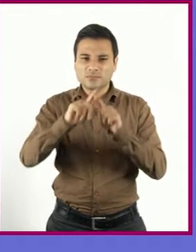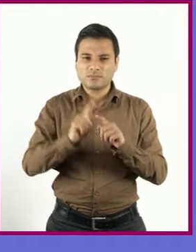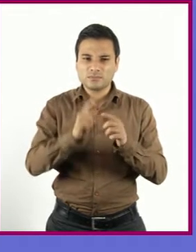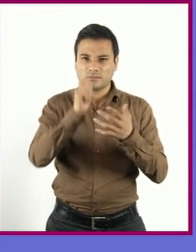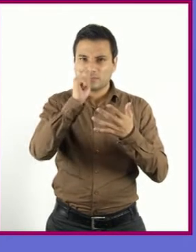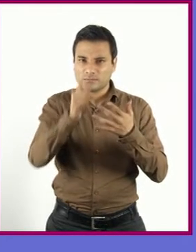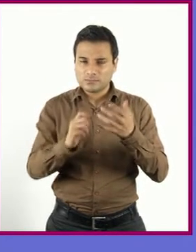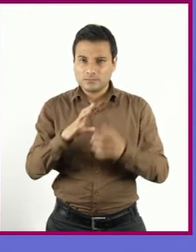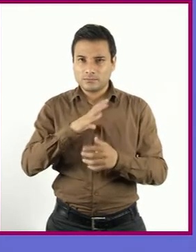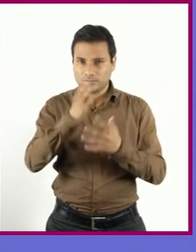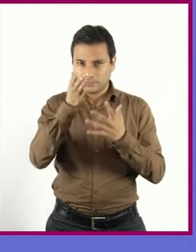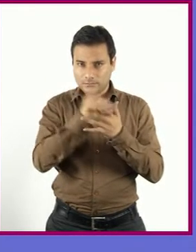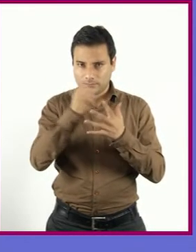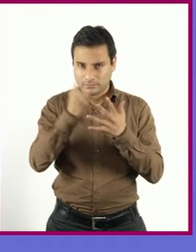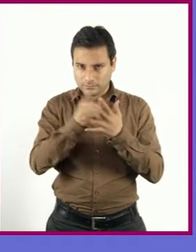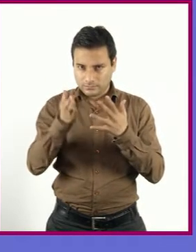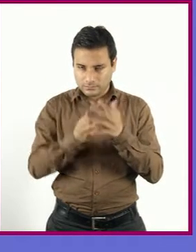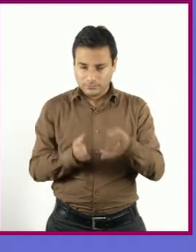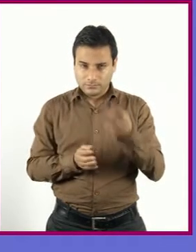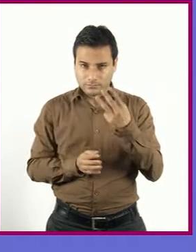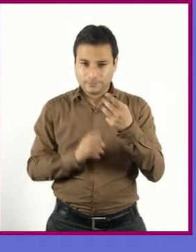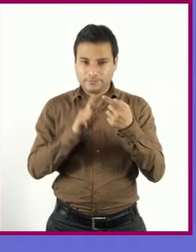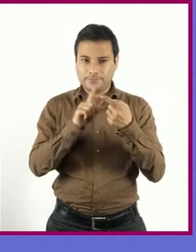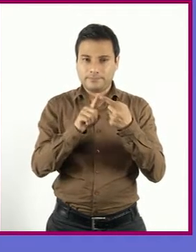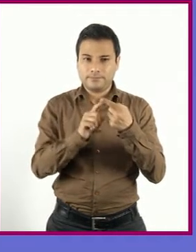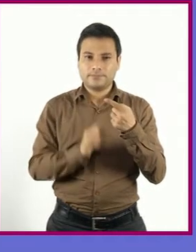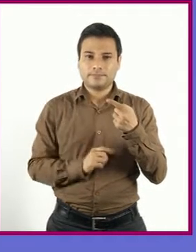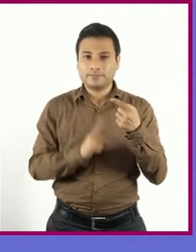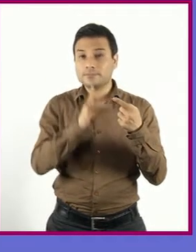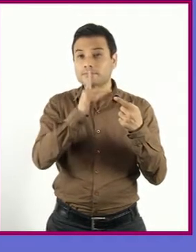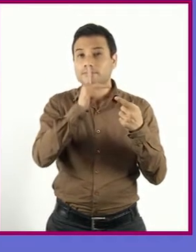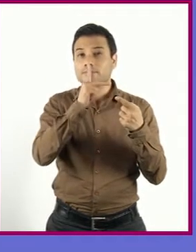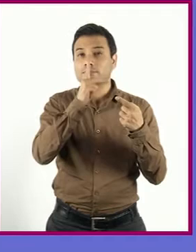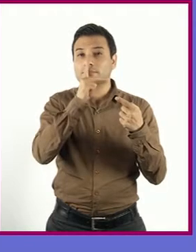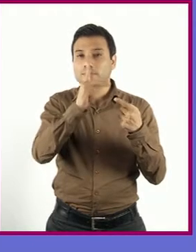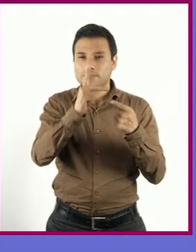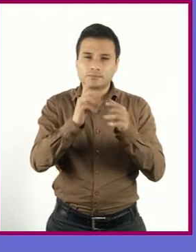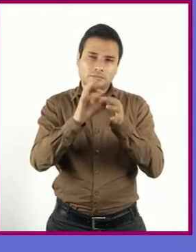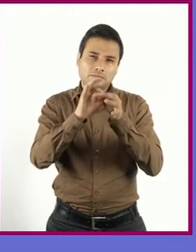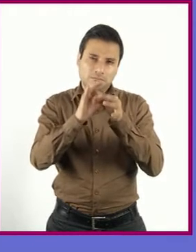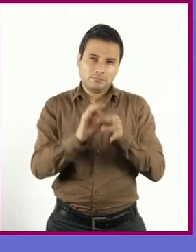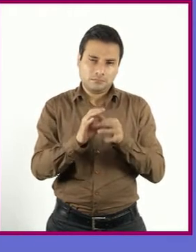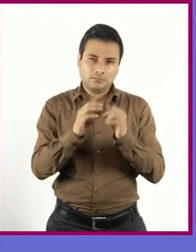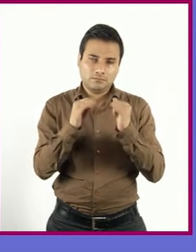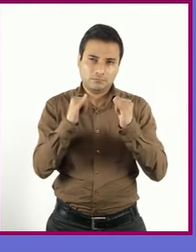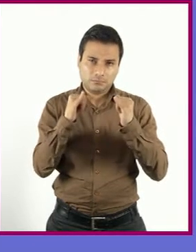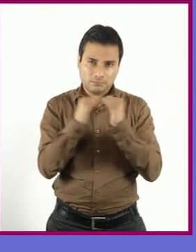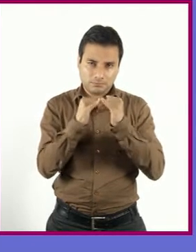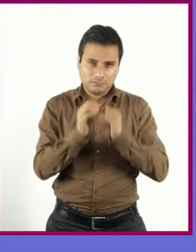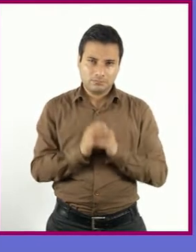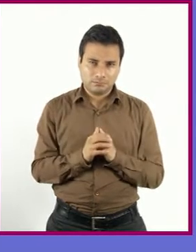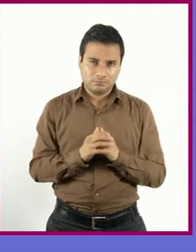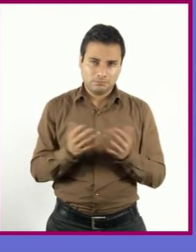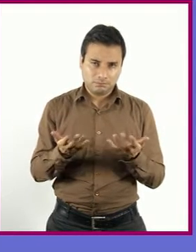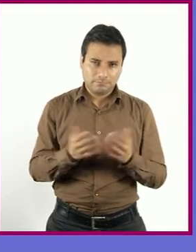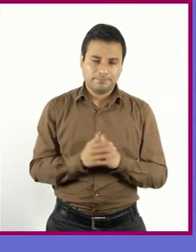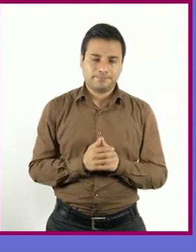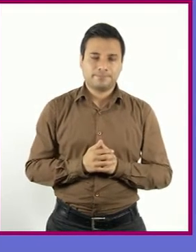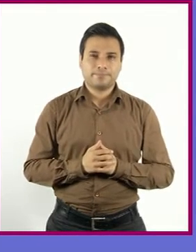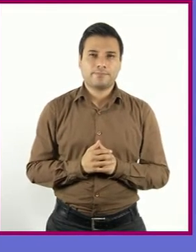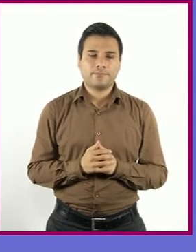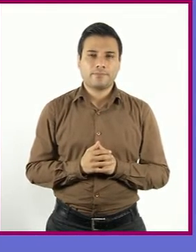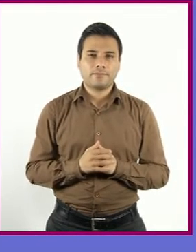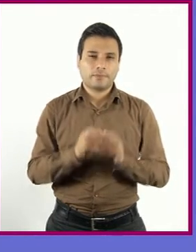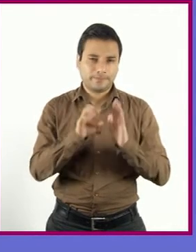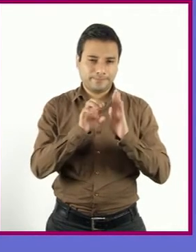secciones. La primera sección reúne y define palabras relacionadas con las instituciones o entidades del fútbol,